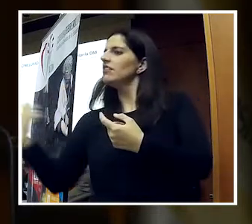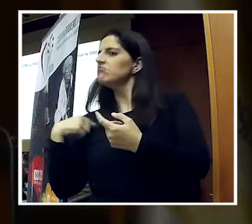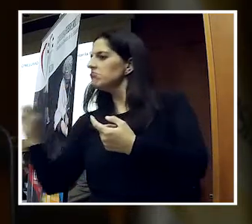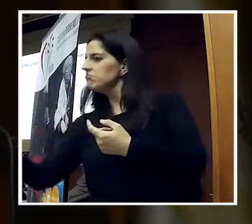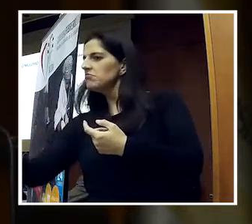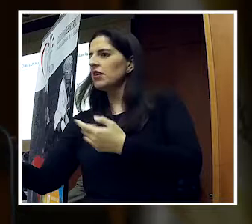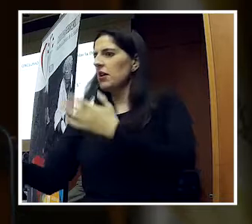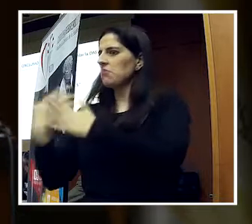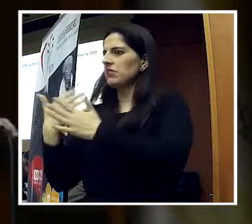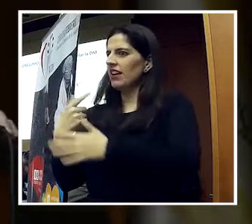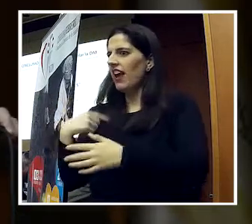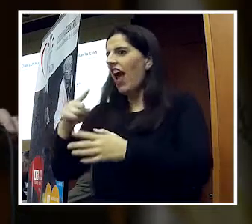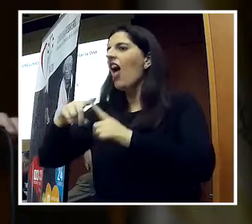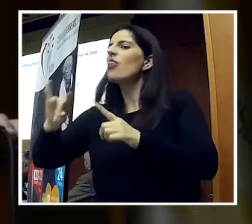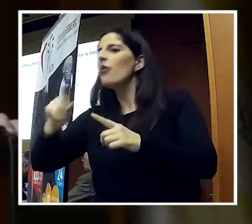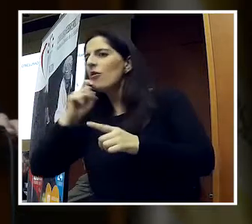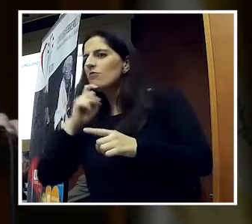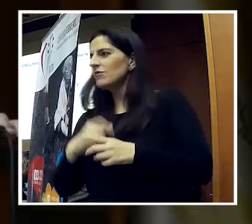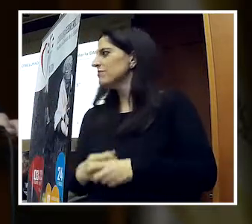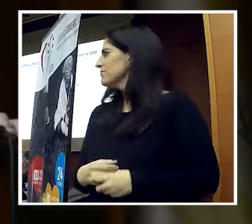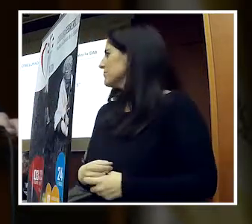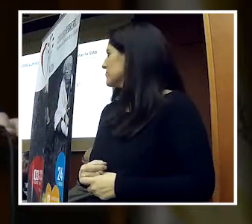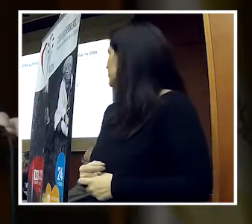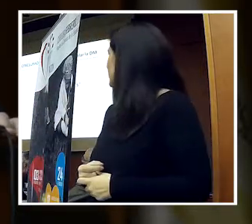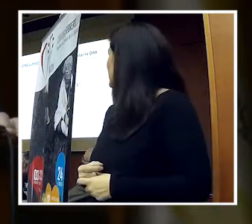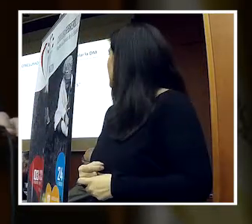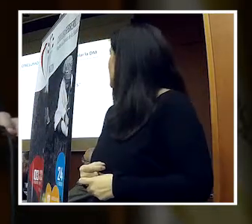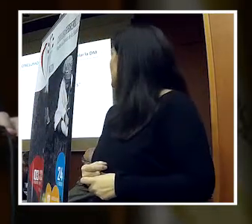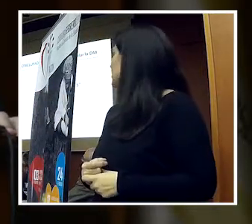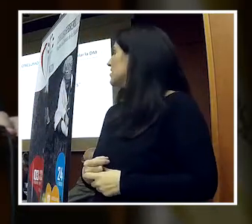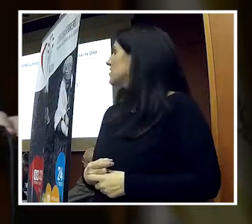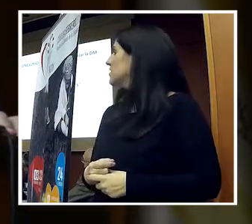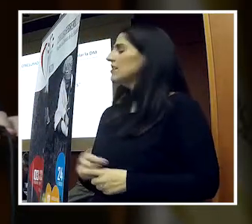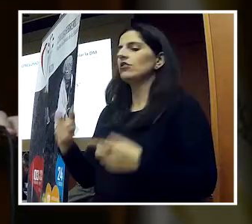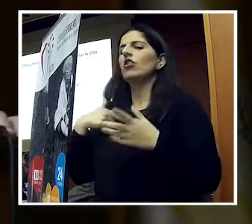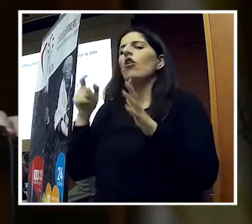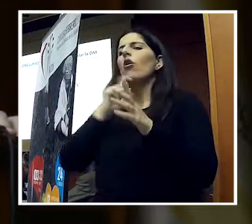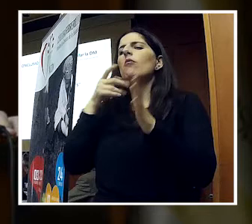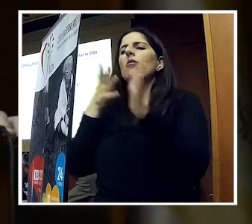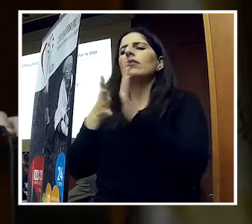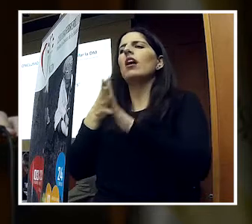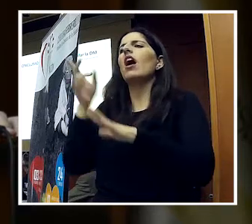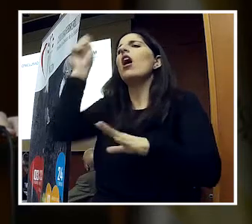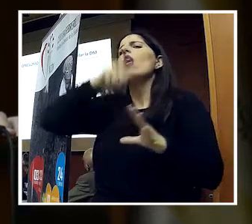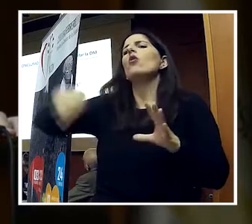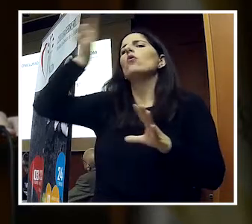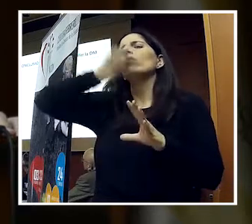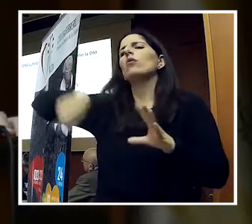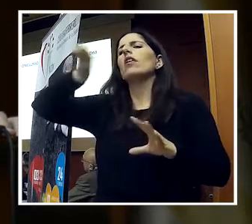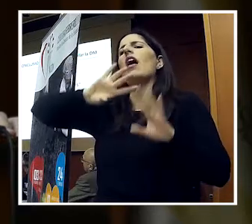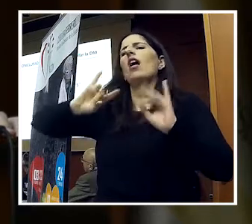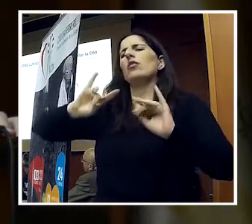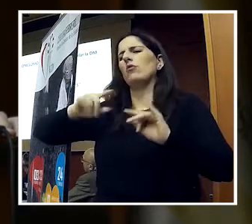Y concluyo, y no se me ocurría de qué manera hacerla, ¿no? Pero me gusta mucho esta rueda de la diabetes que hicimos entre un